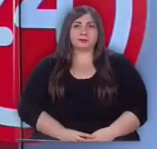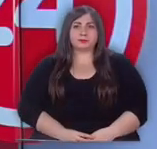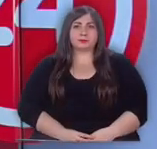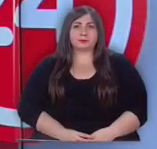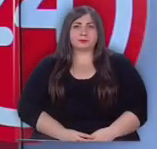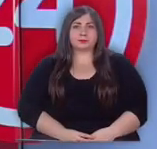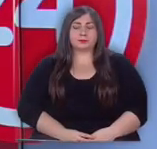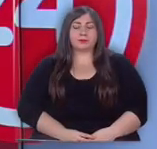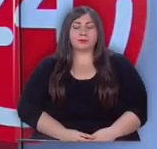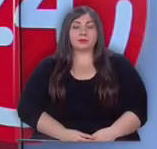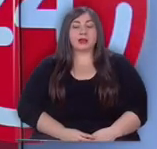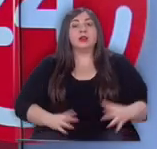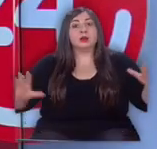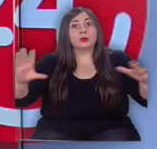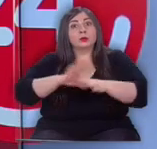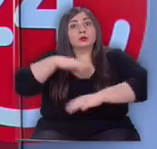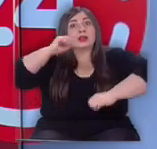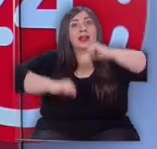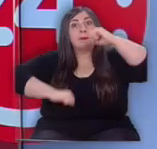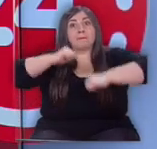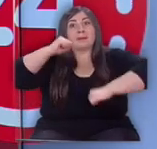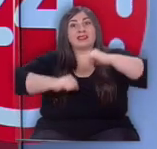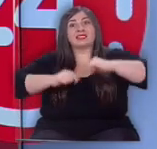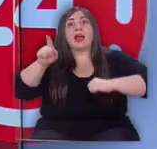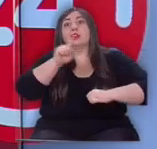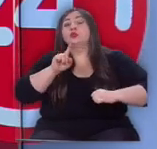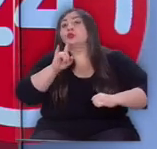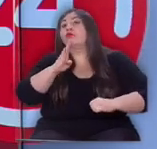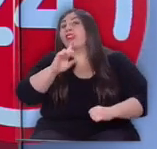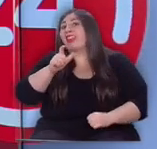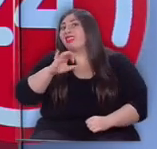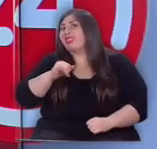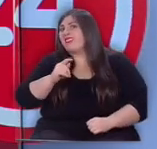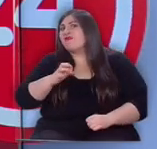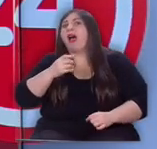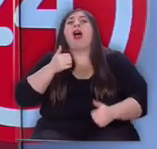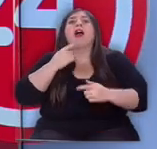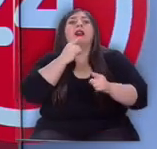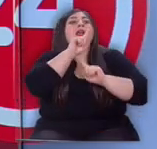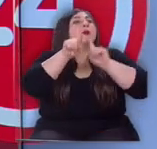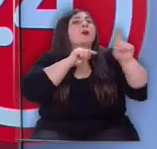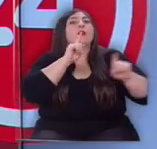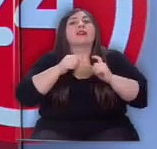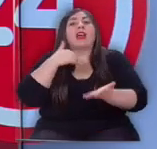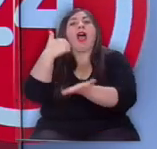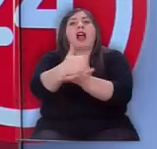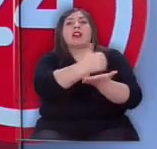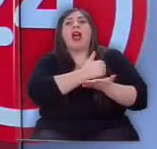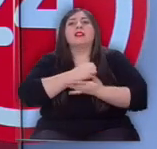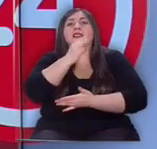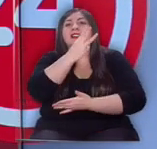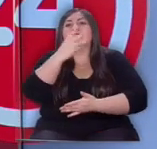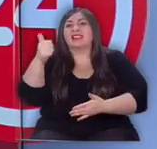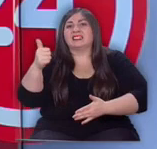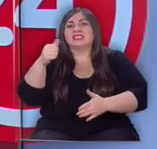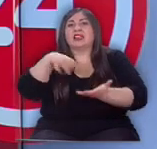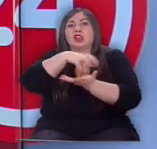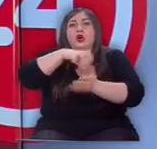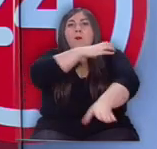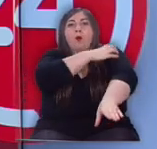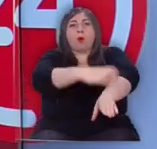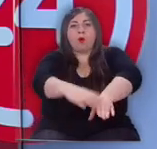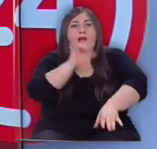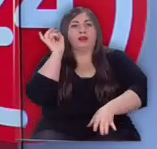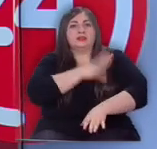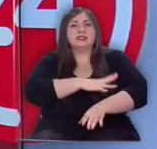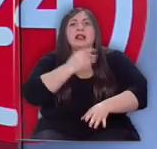Bueno, junto a la empresa Subjetiva realizamos una encuesta que dirigía a un panel de alcaldes de 36 comunas a lo largo de Chile. Hay resultados bien interesantes que